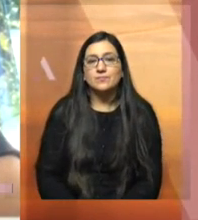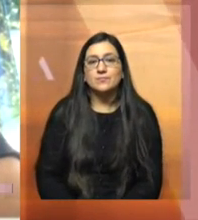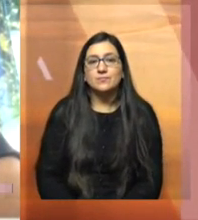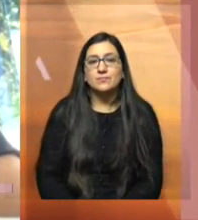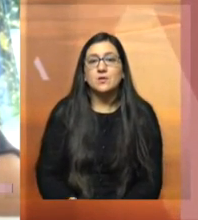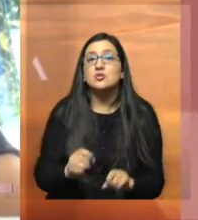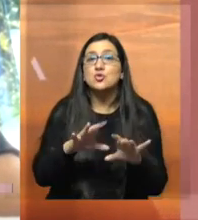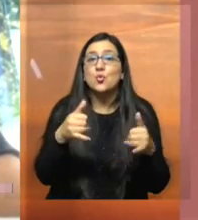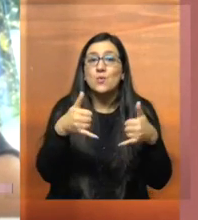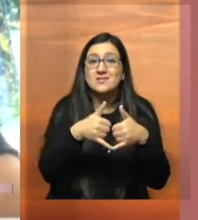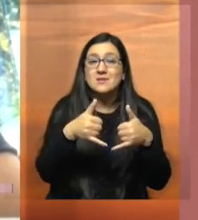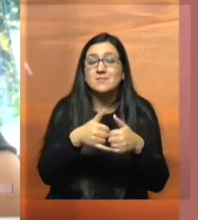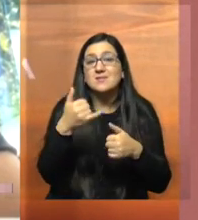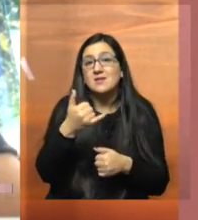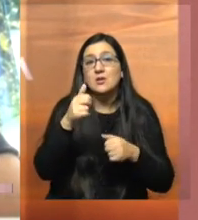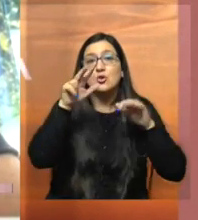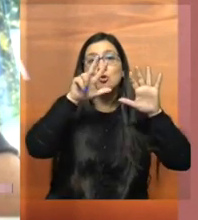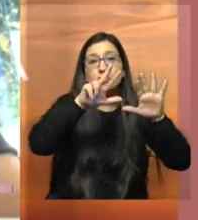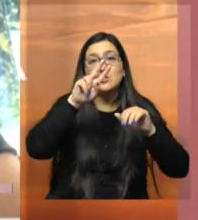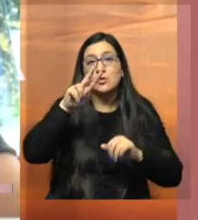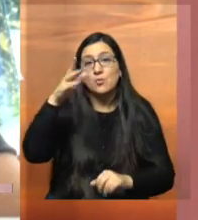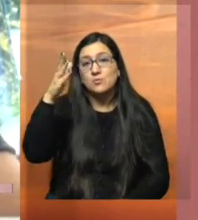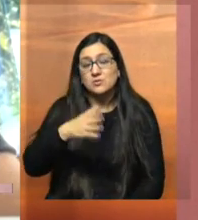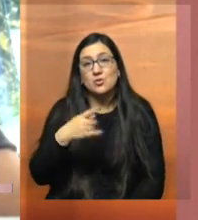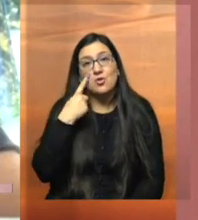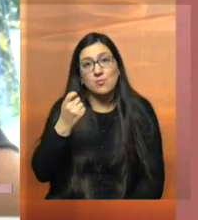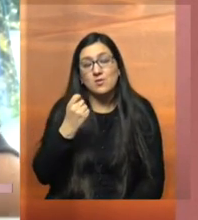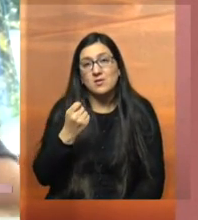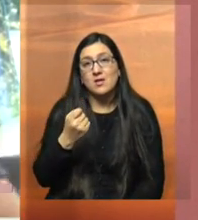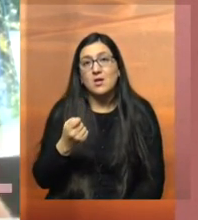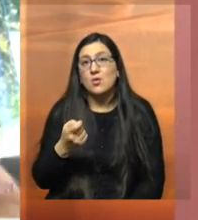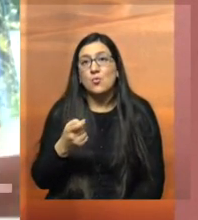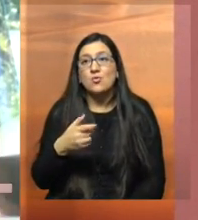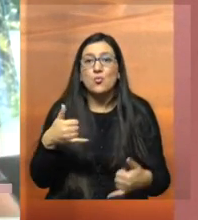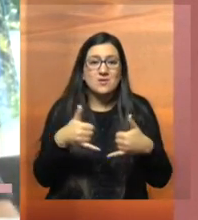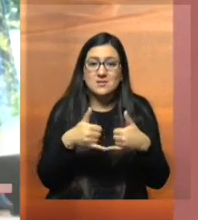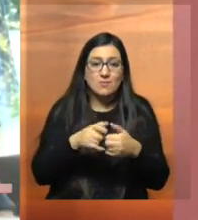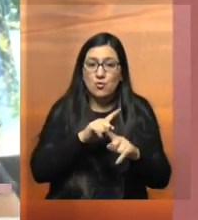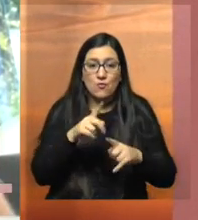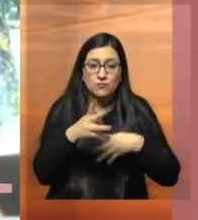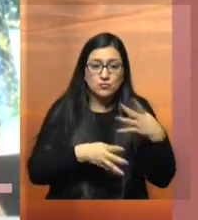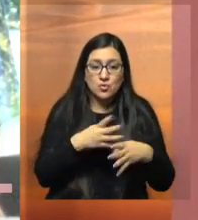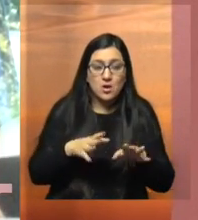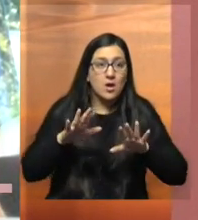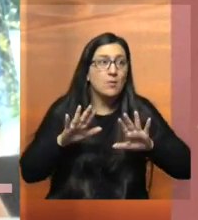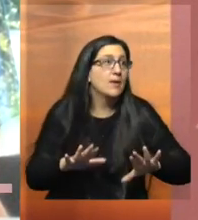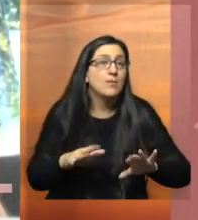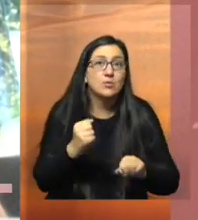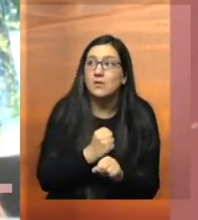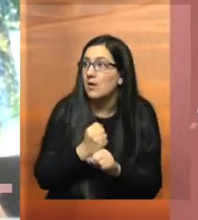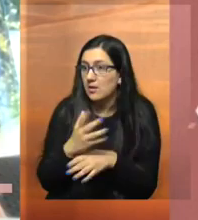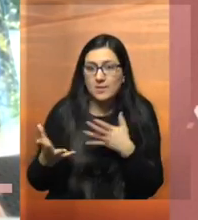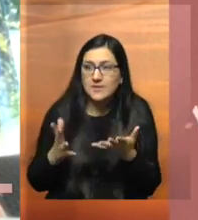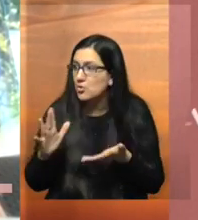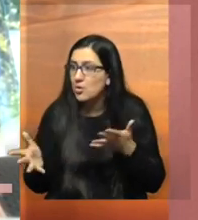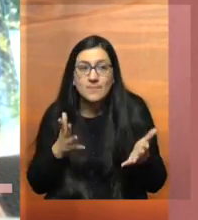Solo WhatsApp está en el 82%. Vimos lo que pasa cuando se cae WhatsApp. Prácticamente se paralizan todas nuestras actividades laborales. Las